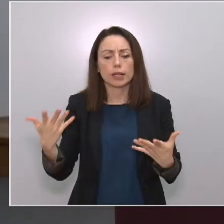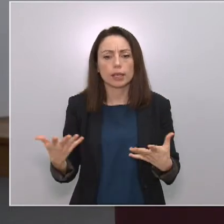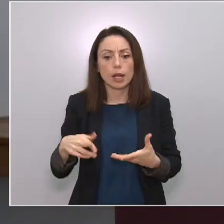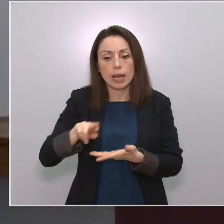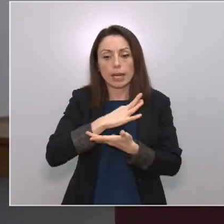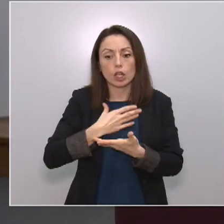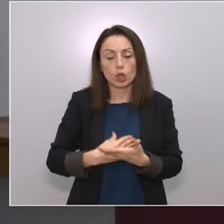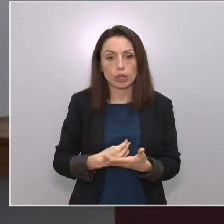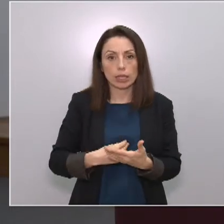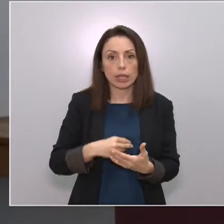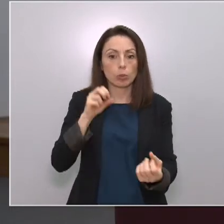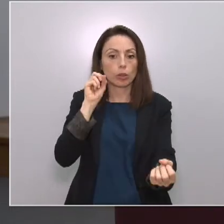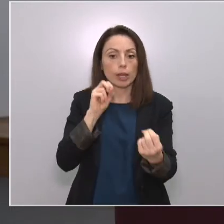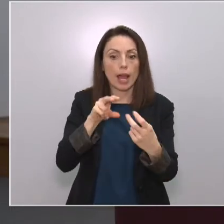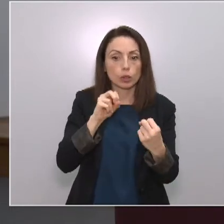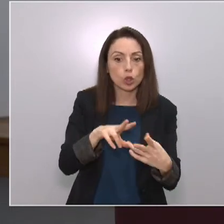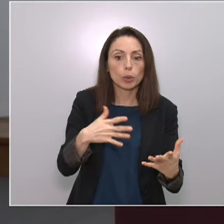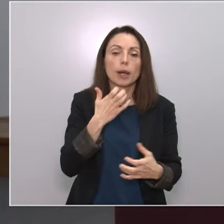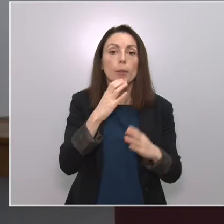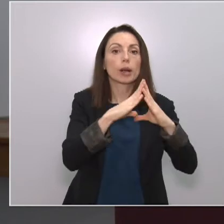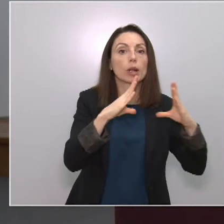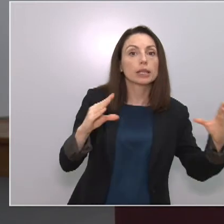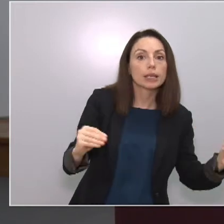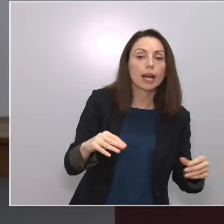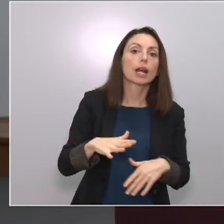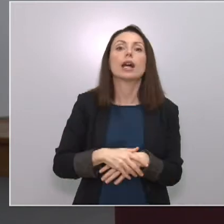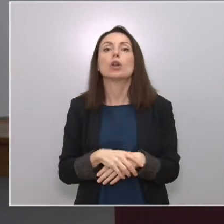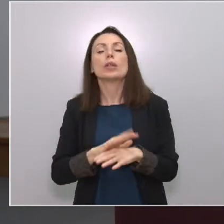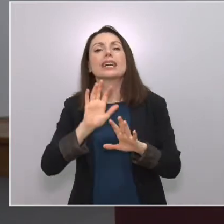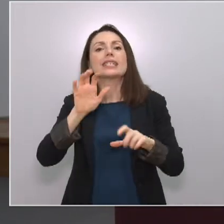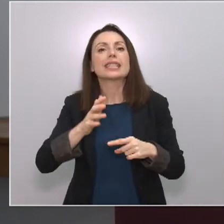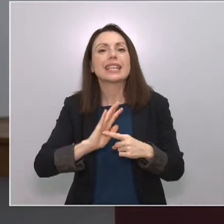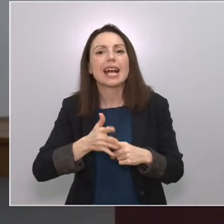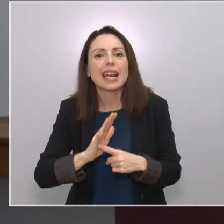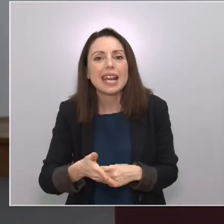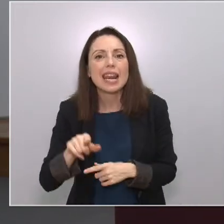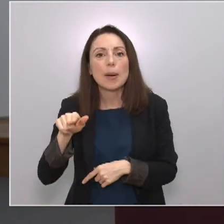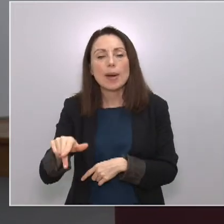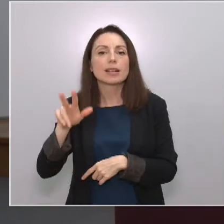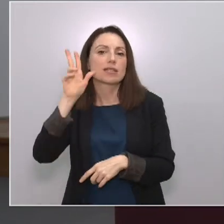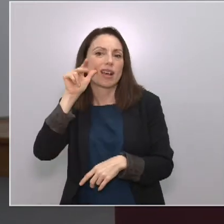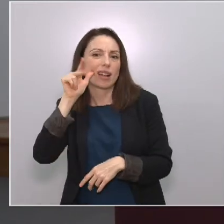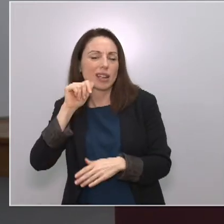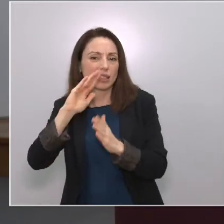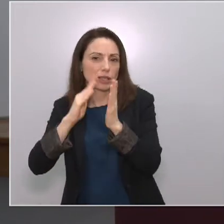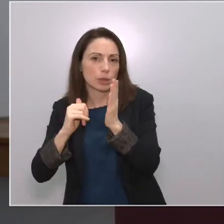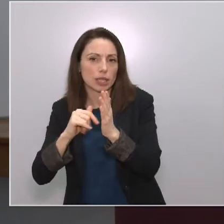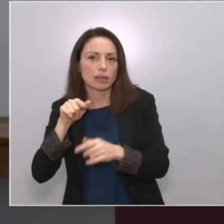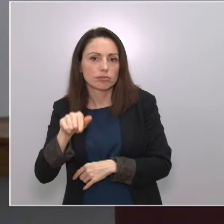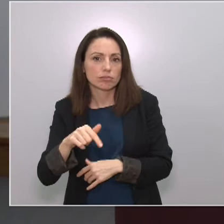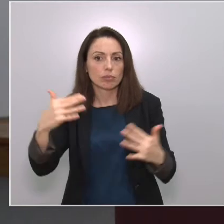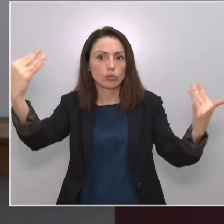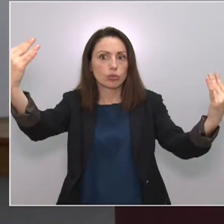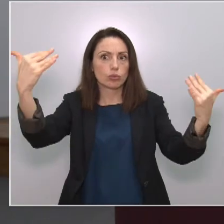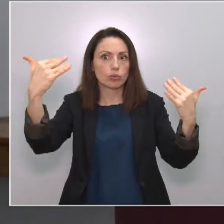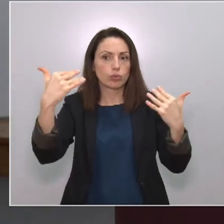la región por carretera, por ejemplo con Andalucía, con Castilla-La Mancha y con Valencia, para las personas que entran de otras comunidades